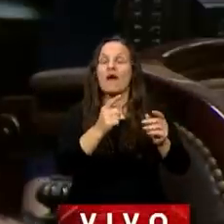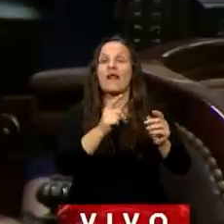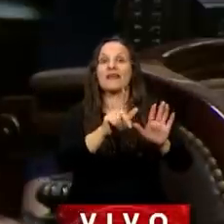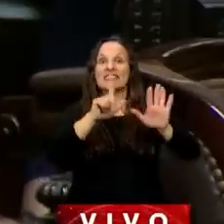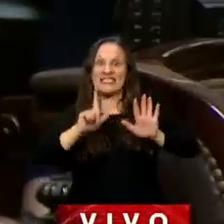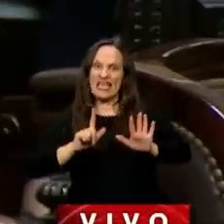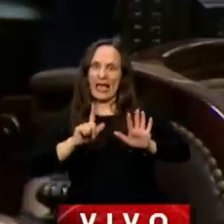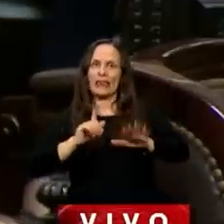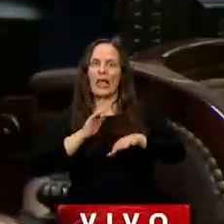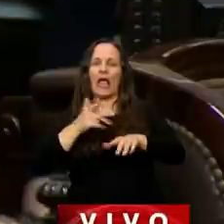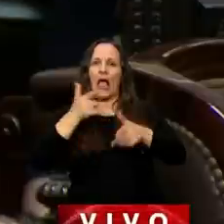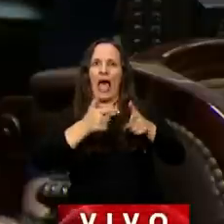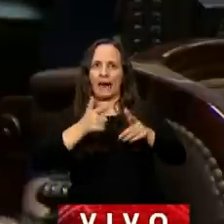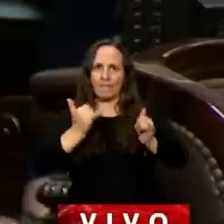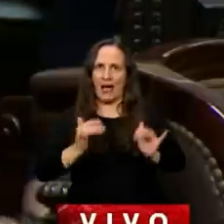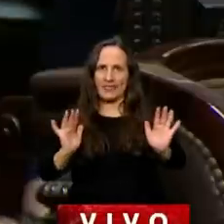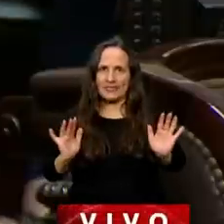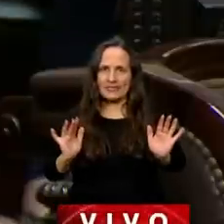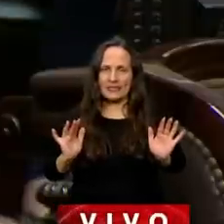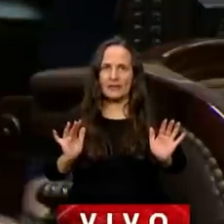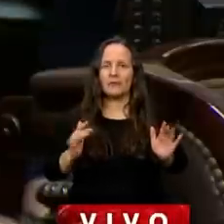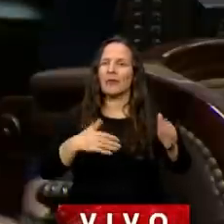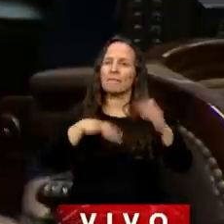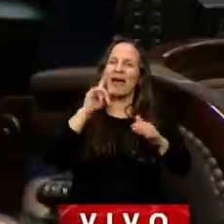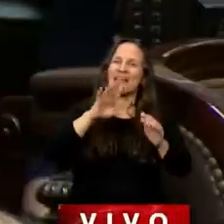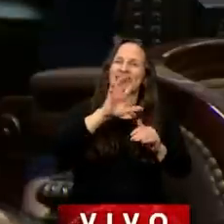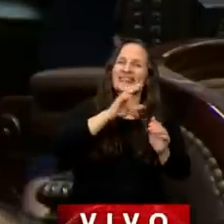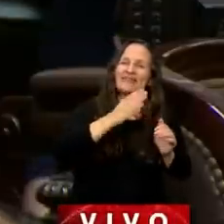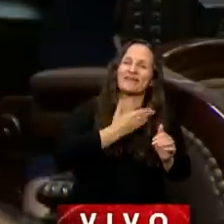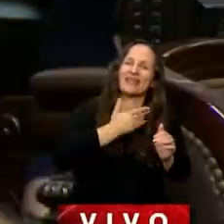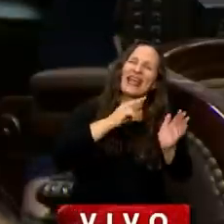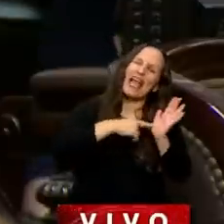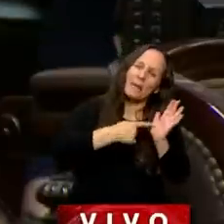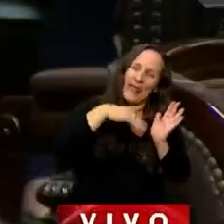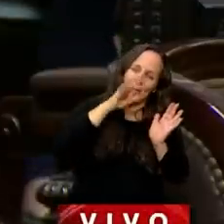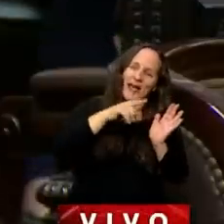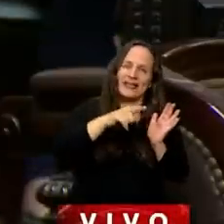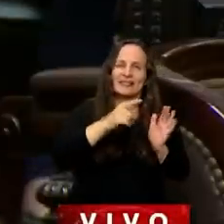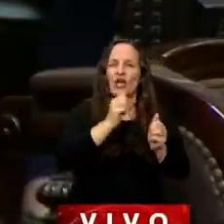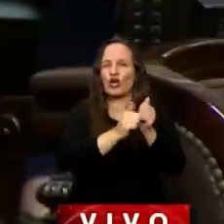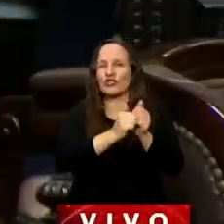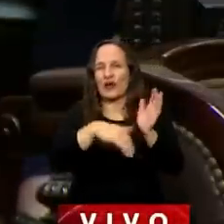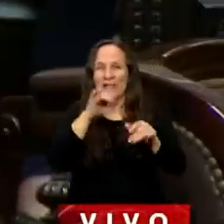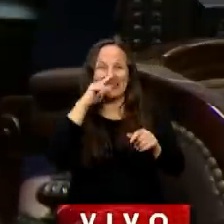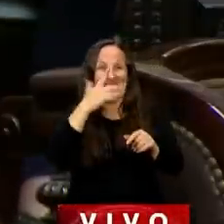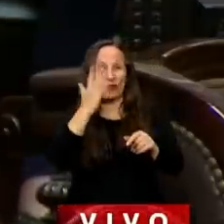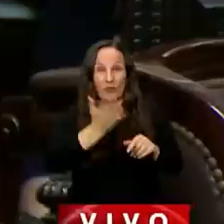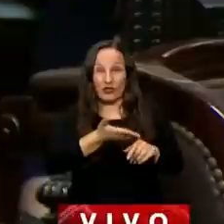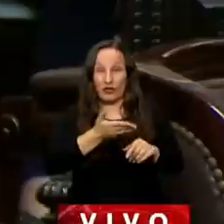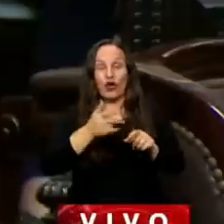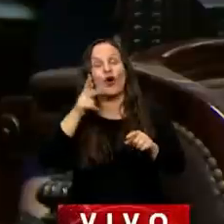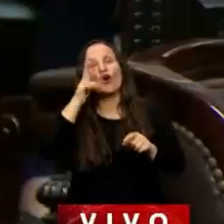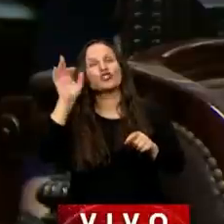fuego. Se profundiza particularmente en el departamento de la capital y el departamento de Rosario, que asciende al 75%,